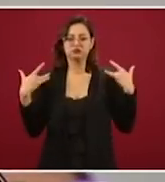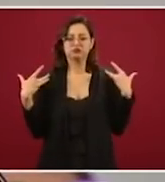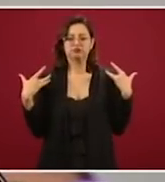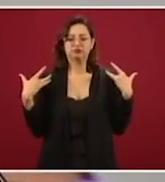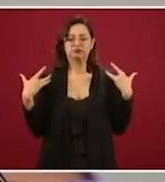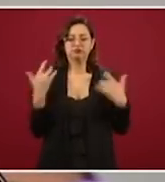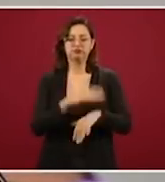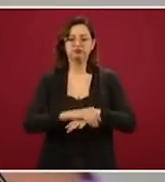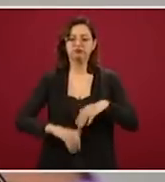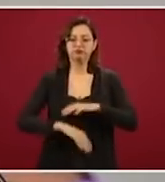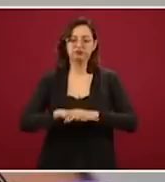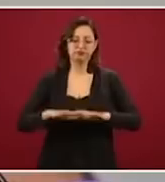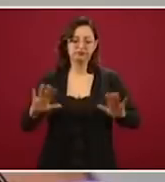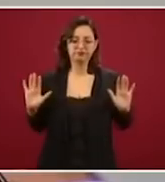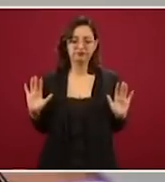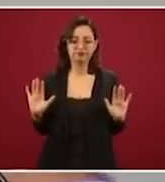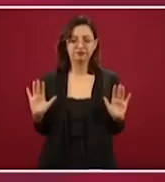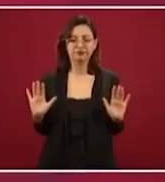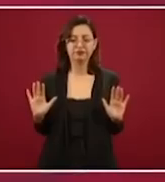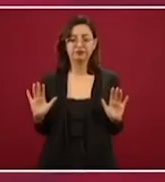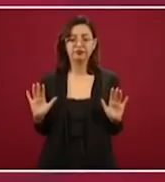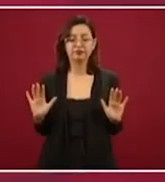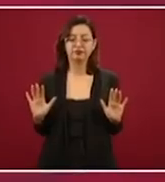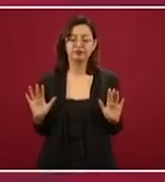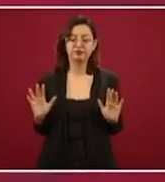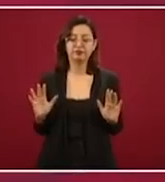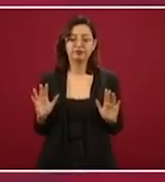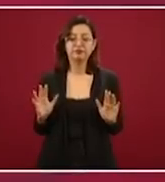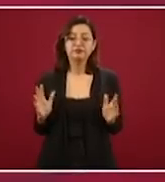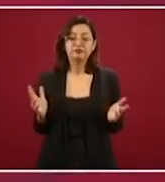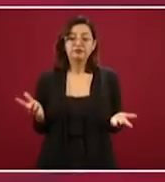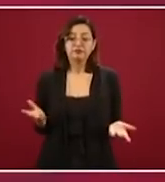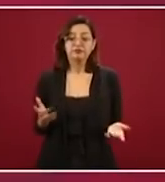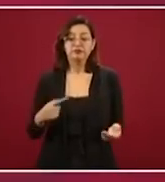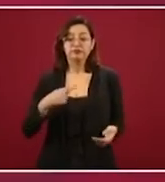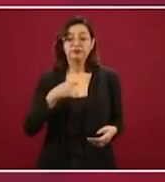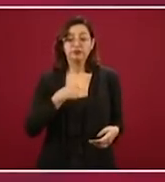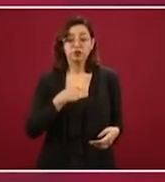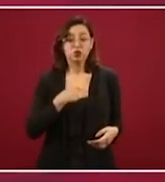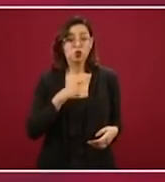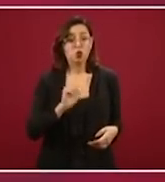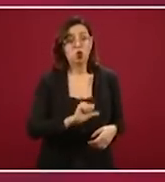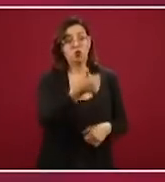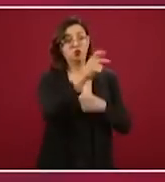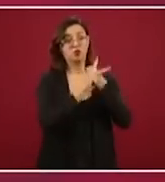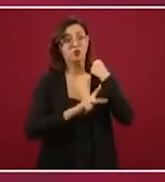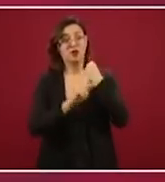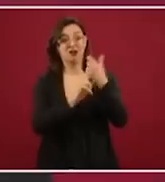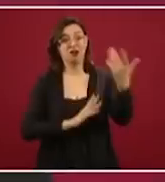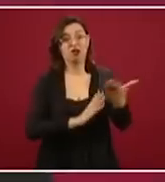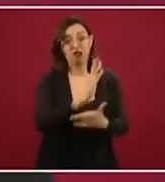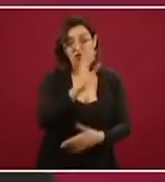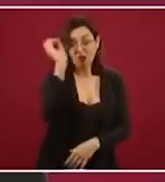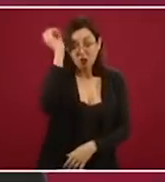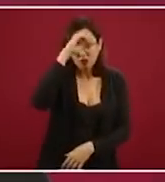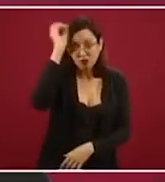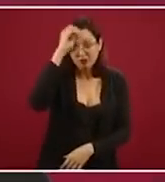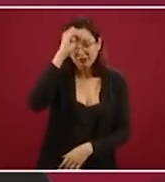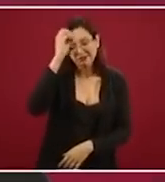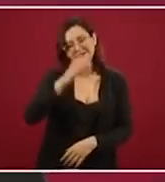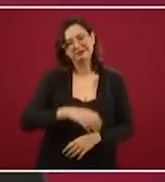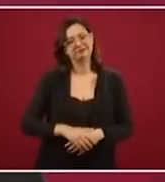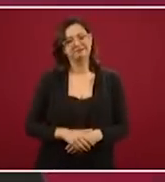partido, y mucho menos ir a opinar afuera. Hay que